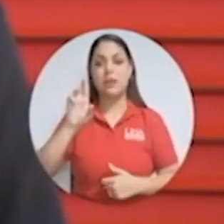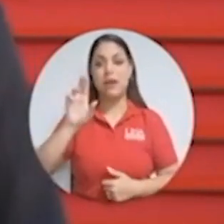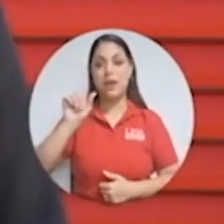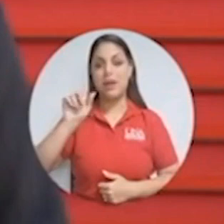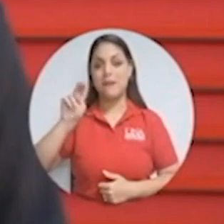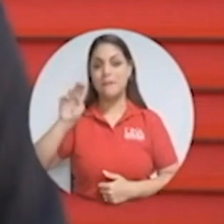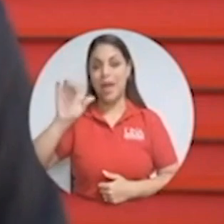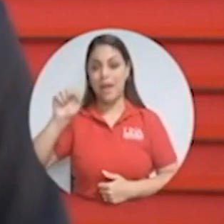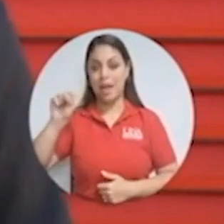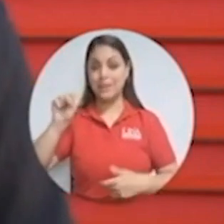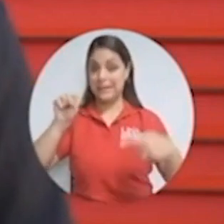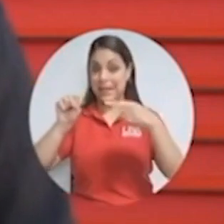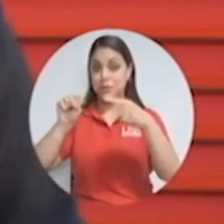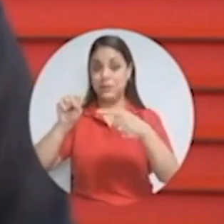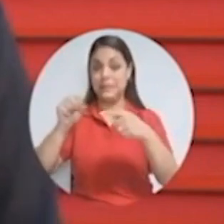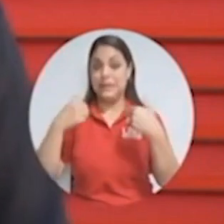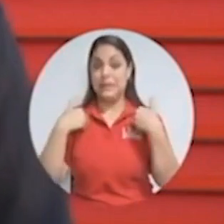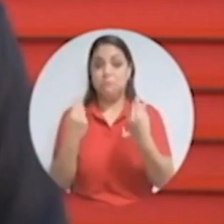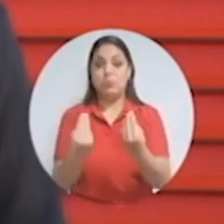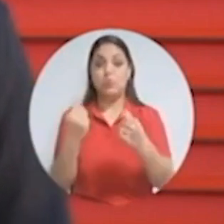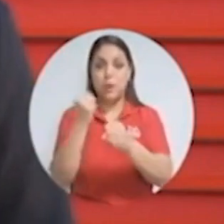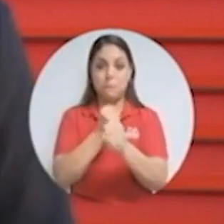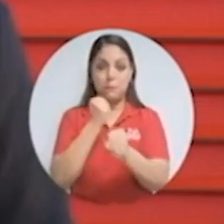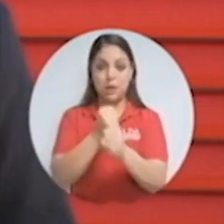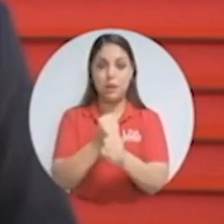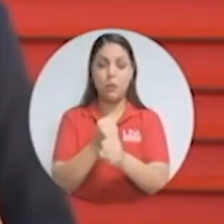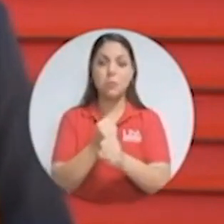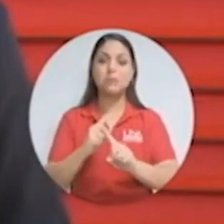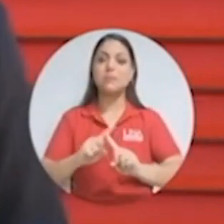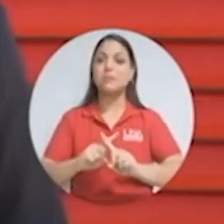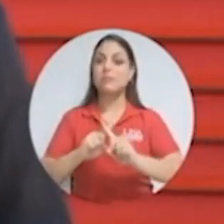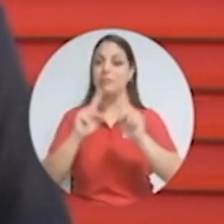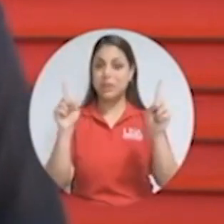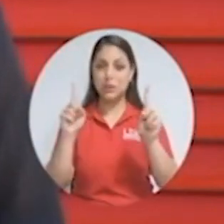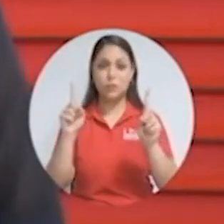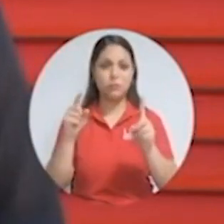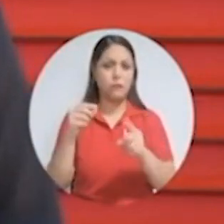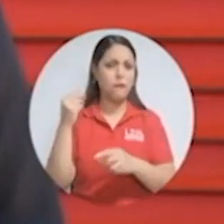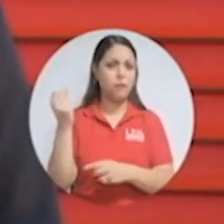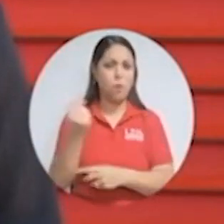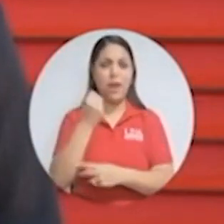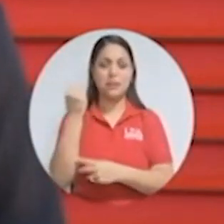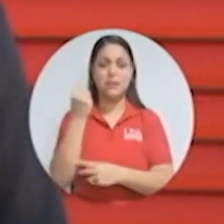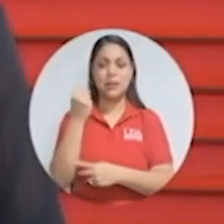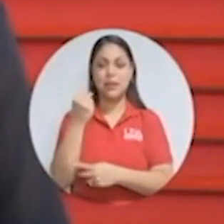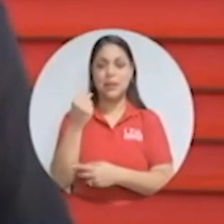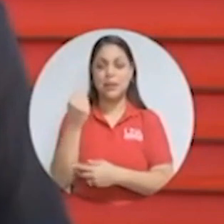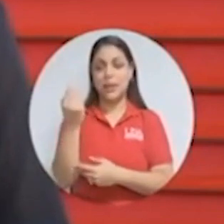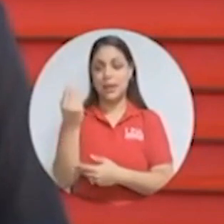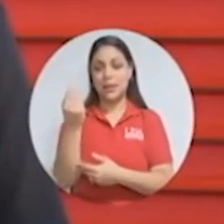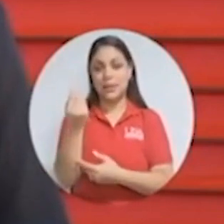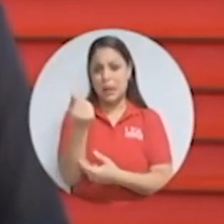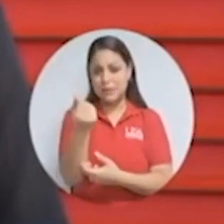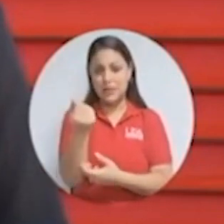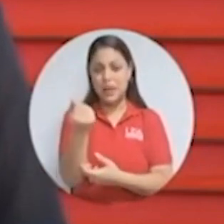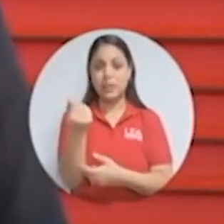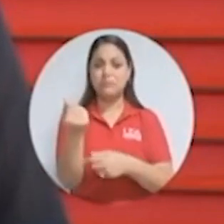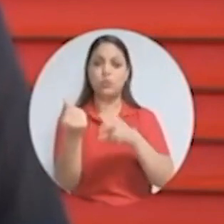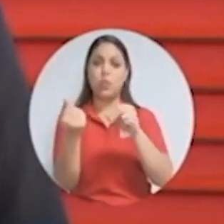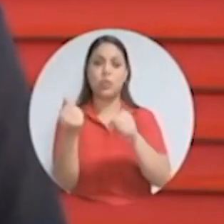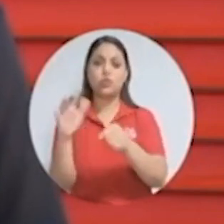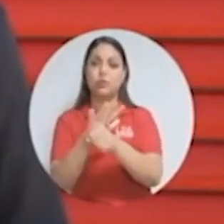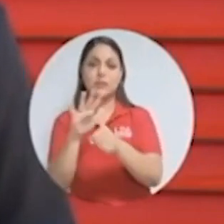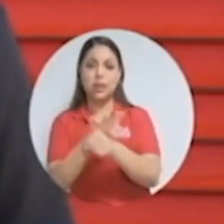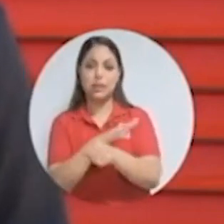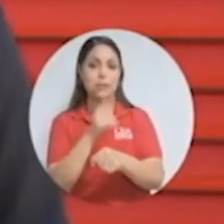bien generan una importante cantidad de empleo, son intensivas en capital, es decir, el empleo que generan no es suficiente para